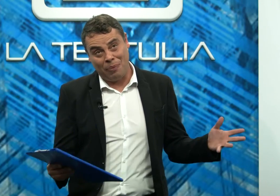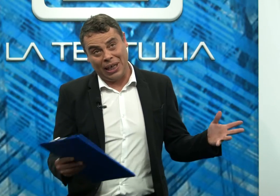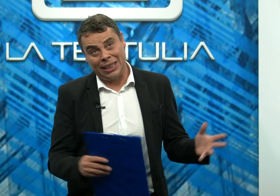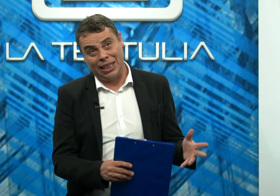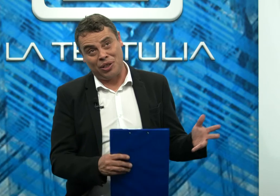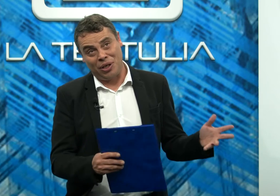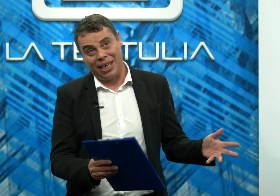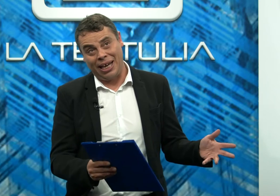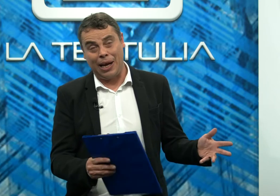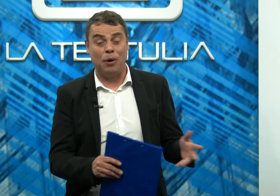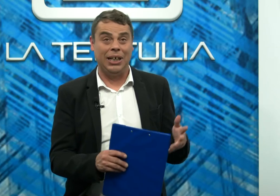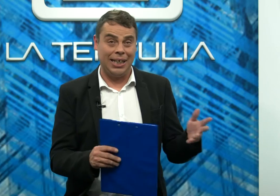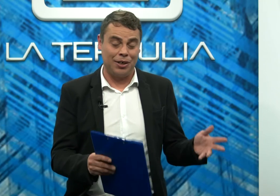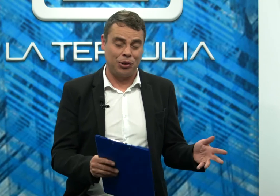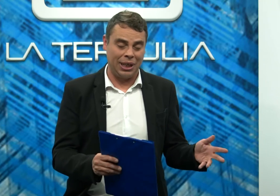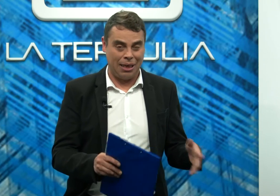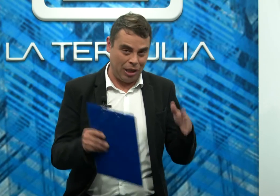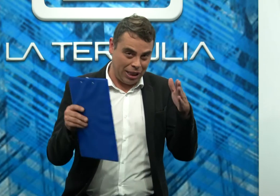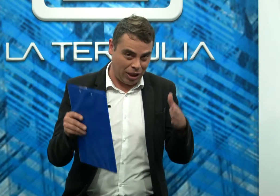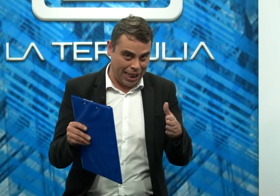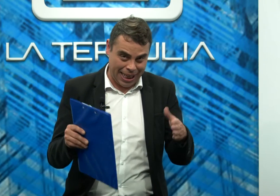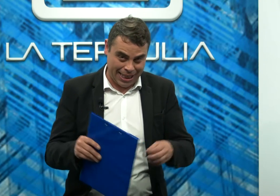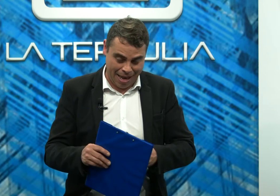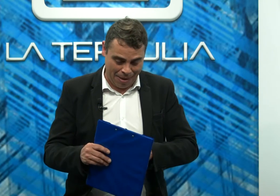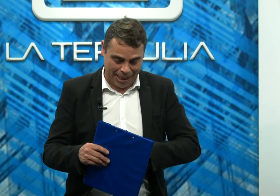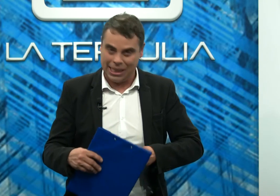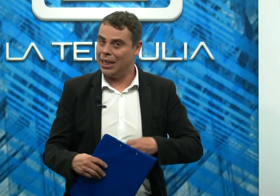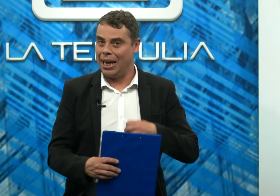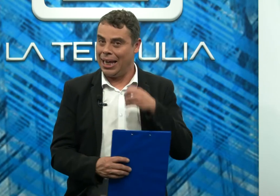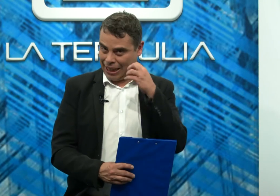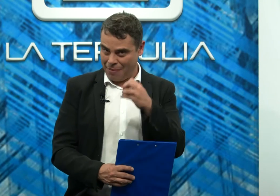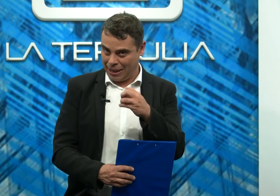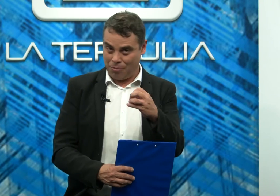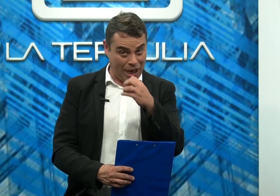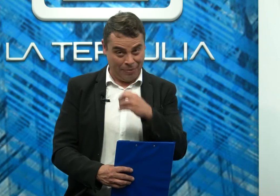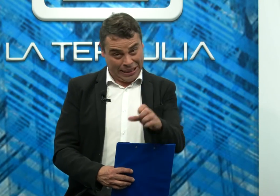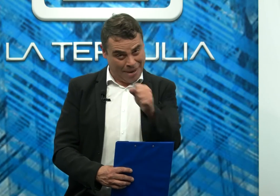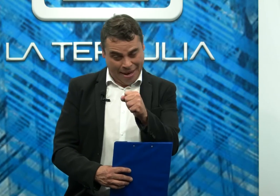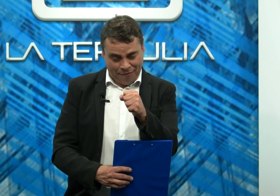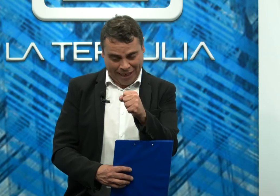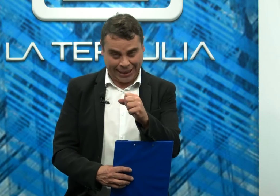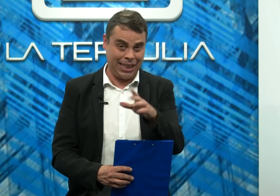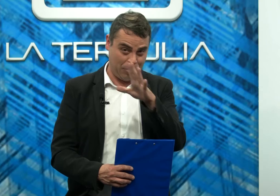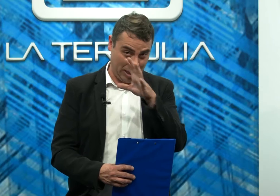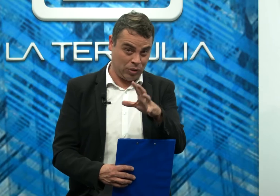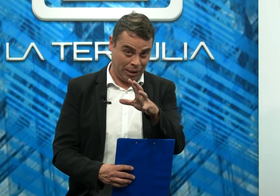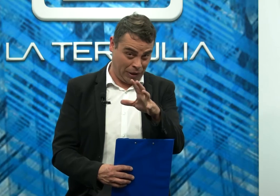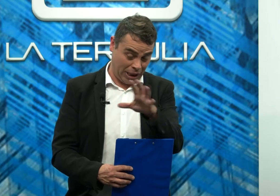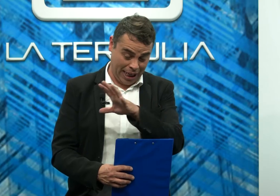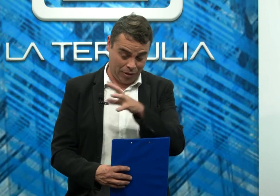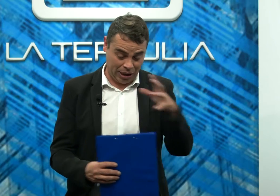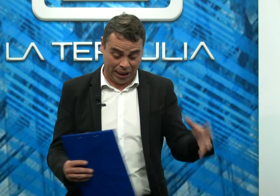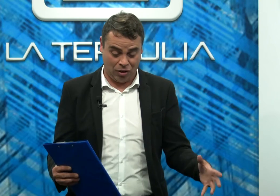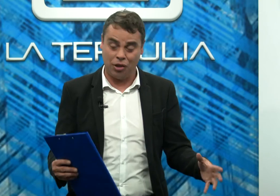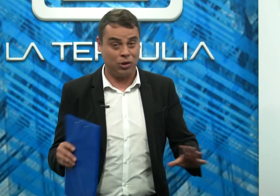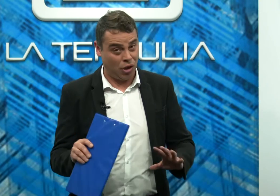tanto tiempo de restricciones a la movilidad nocturna, que a mí lo del toque de queda claro, es que además me, claro, éticamente y moralmente me fastidia porque es un término